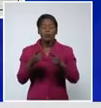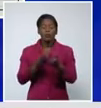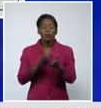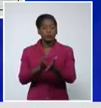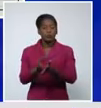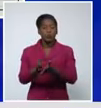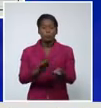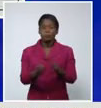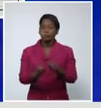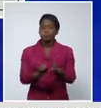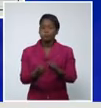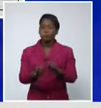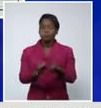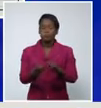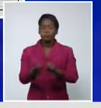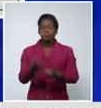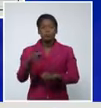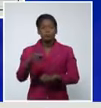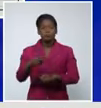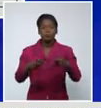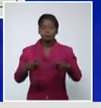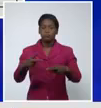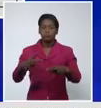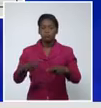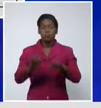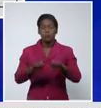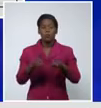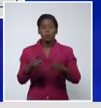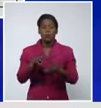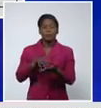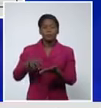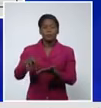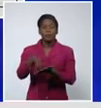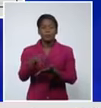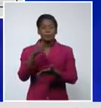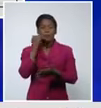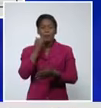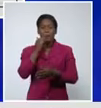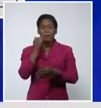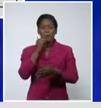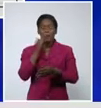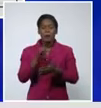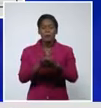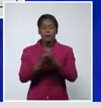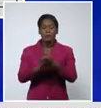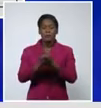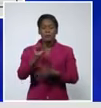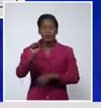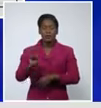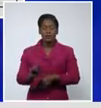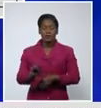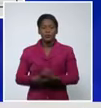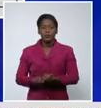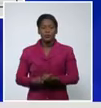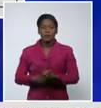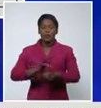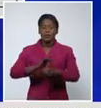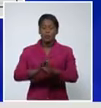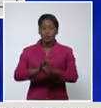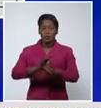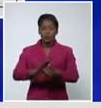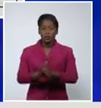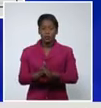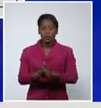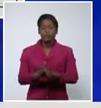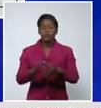elevado y con la mayor transmisión en Melena del Sur, San José de las Lajas y